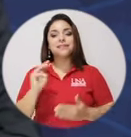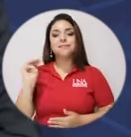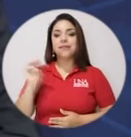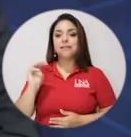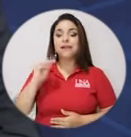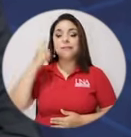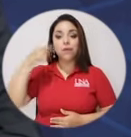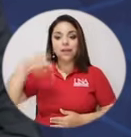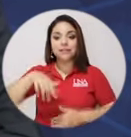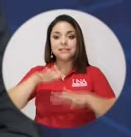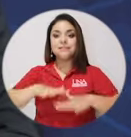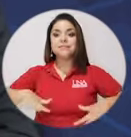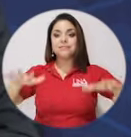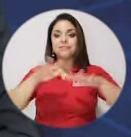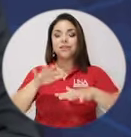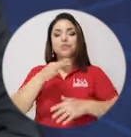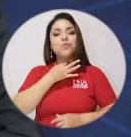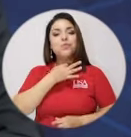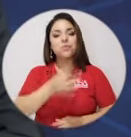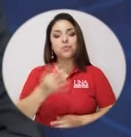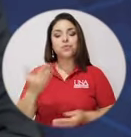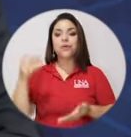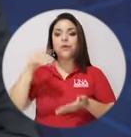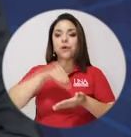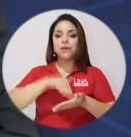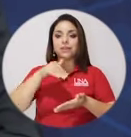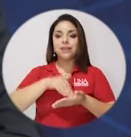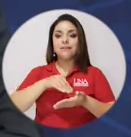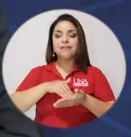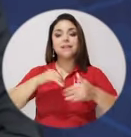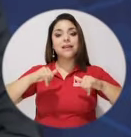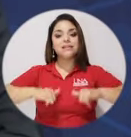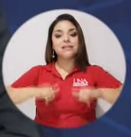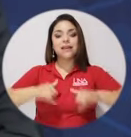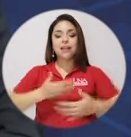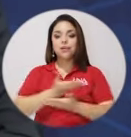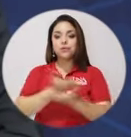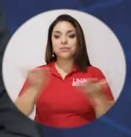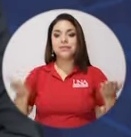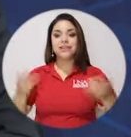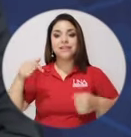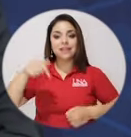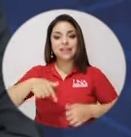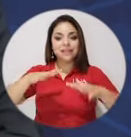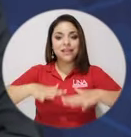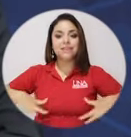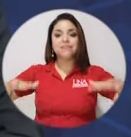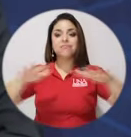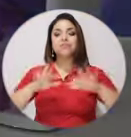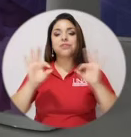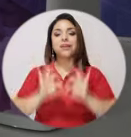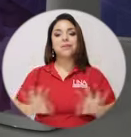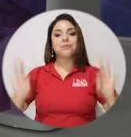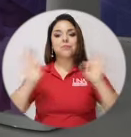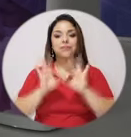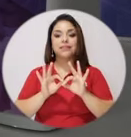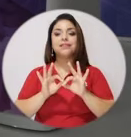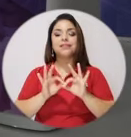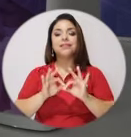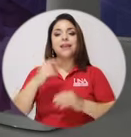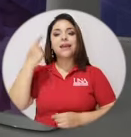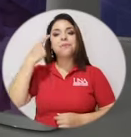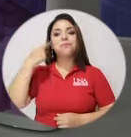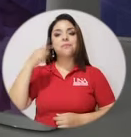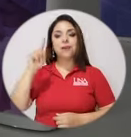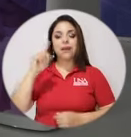y por supuesto que es un gusto nuevamente estar con ustedes en este espacio tan importante